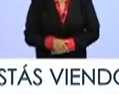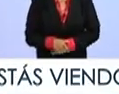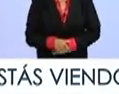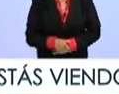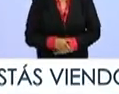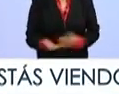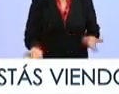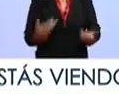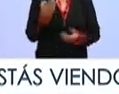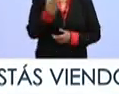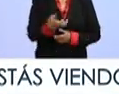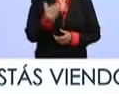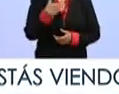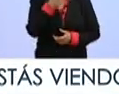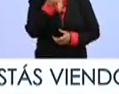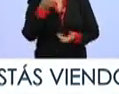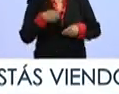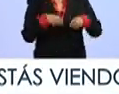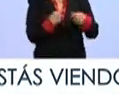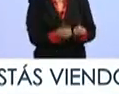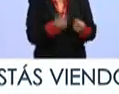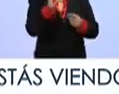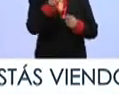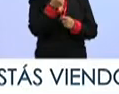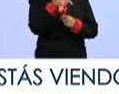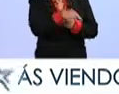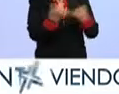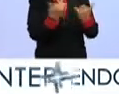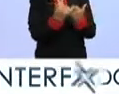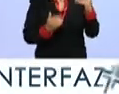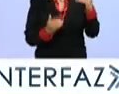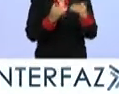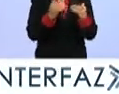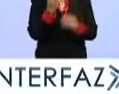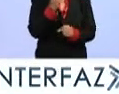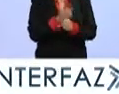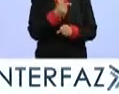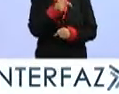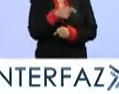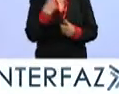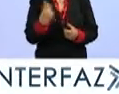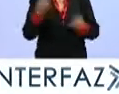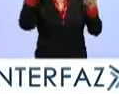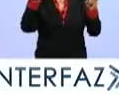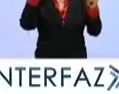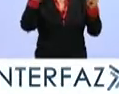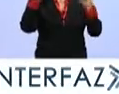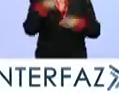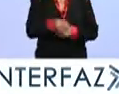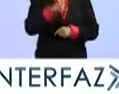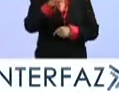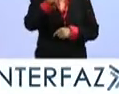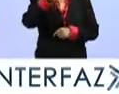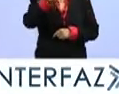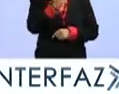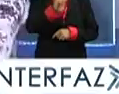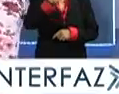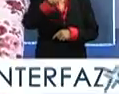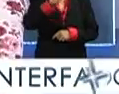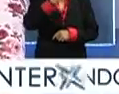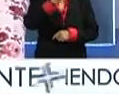información. Esta imposibilidad de acceder a la tecnología en igualdad de oportunidades es a lo que se le ha denominado como brecha